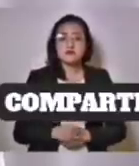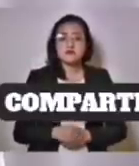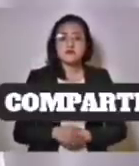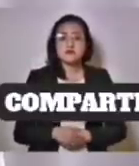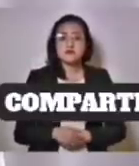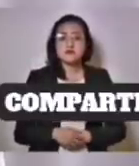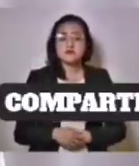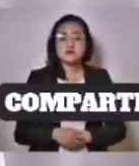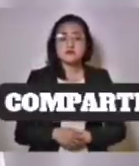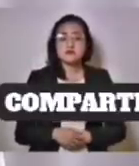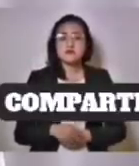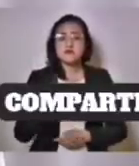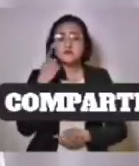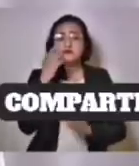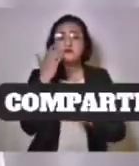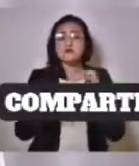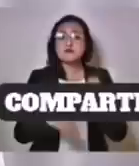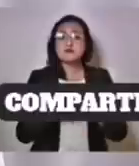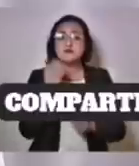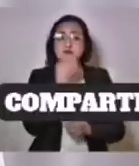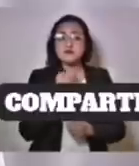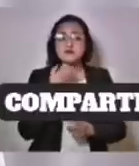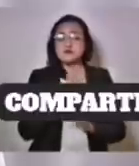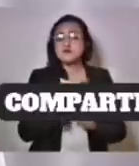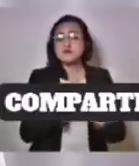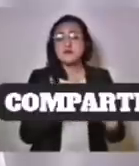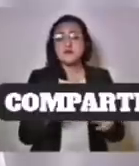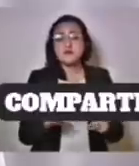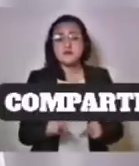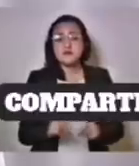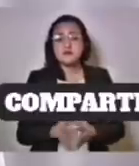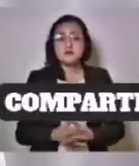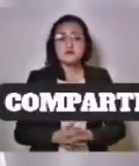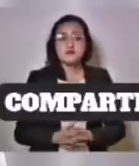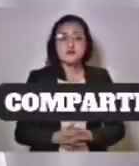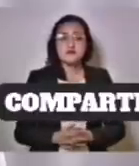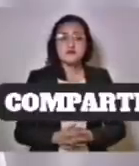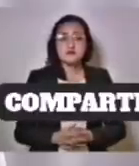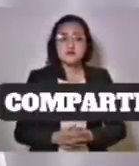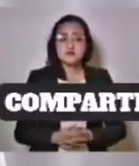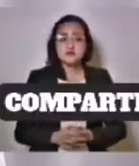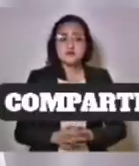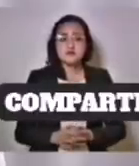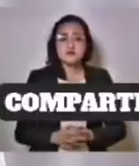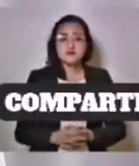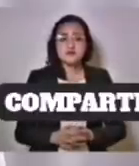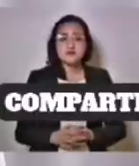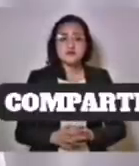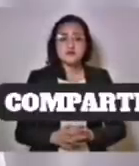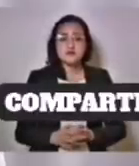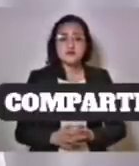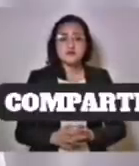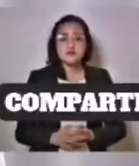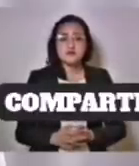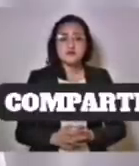concluir el ciclo escolar. Será el 3 de